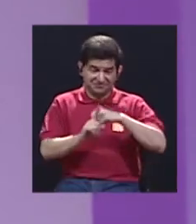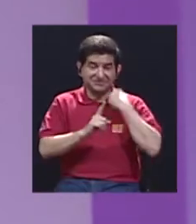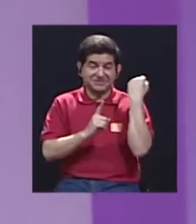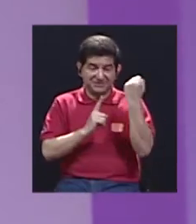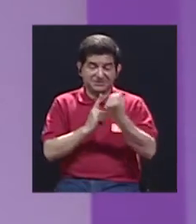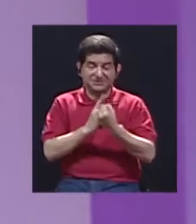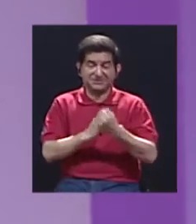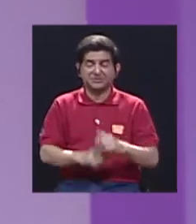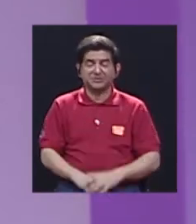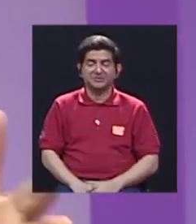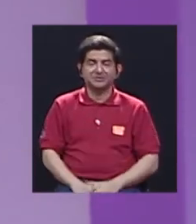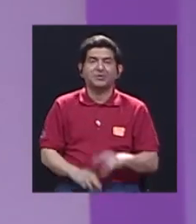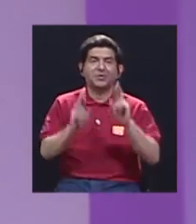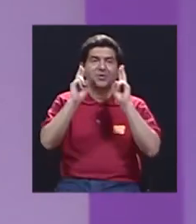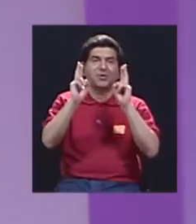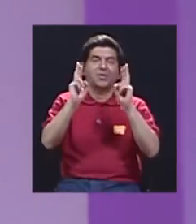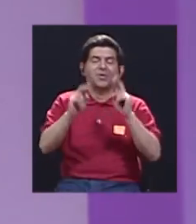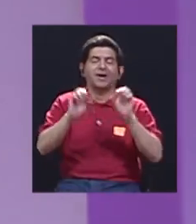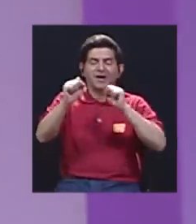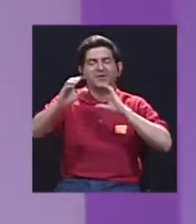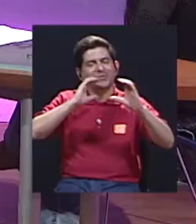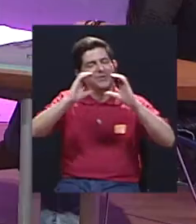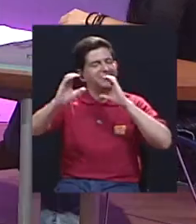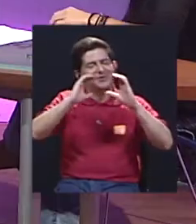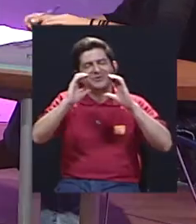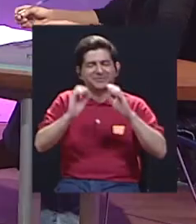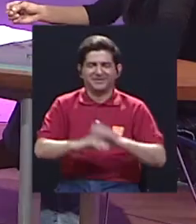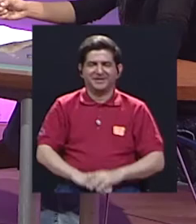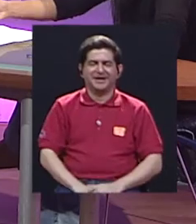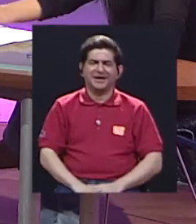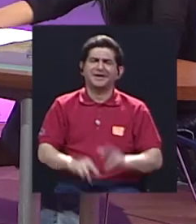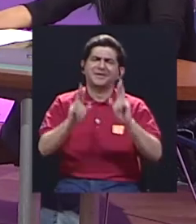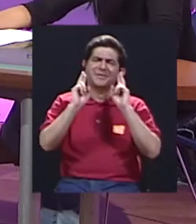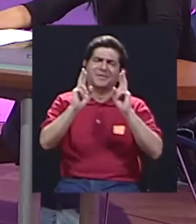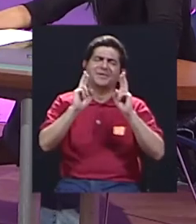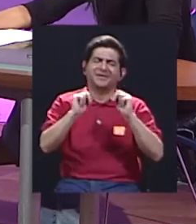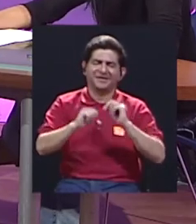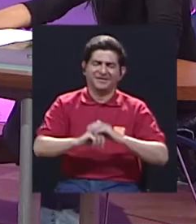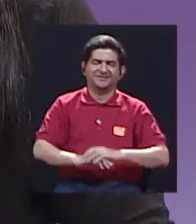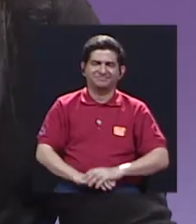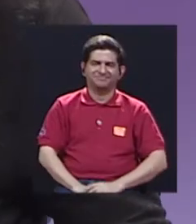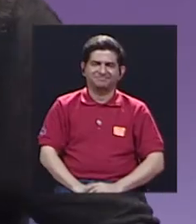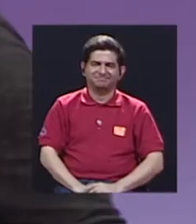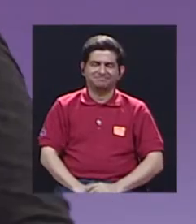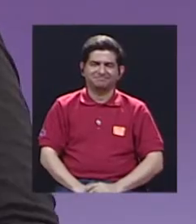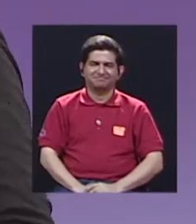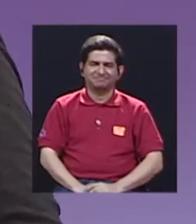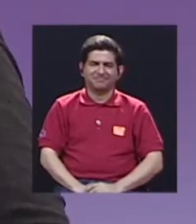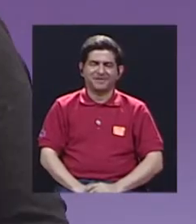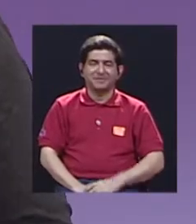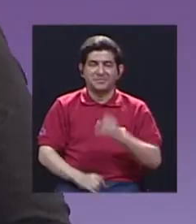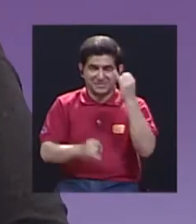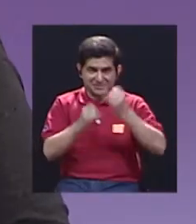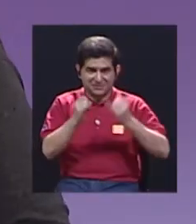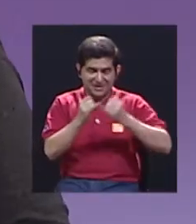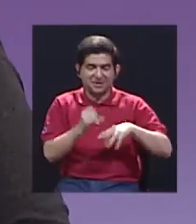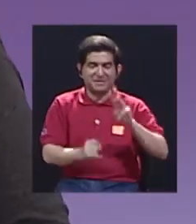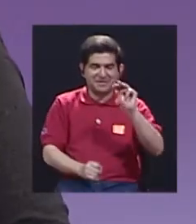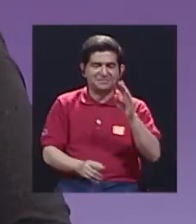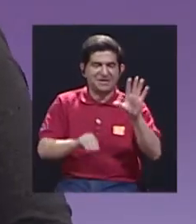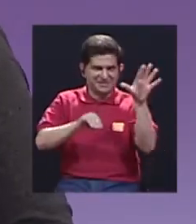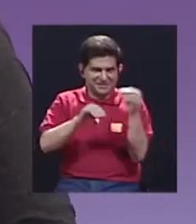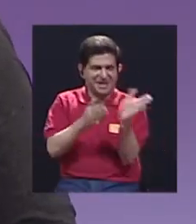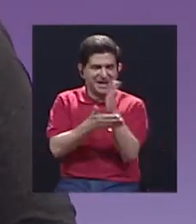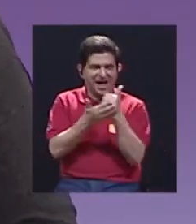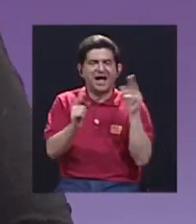que ojalá lo pudiera transmitir. Claro, ojalá que sí. Marcela, te damos pues el cierre, algo más que quieras añadir,